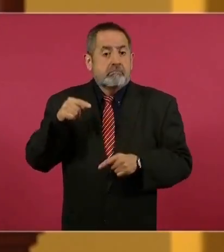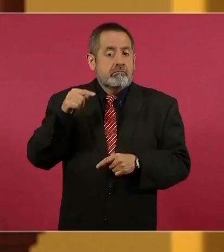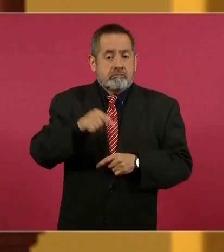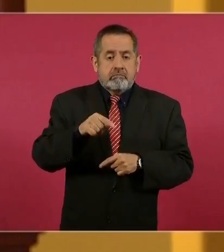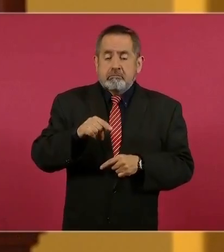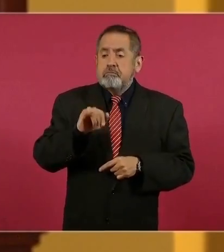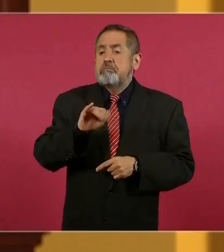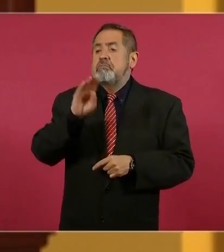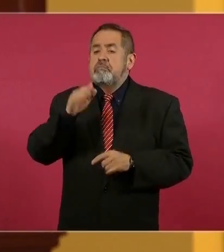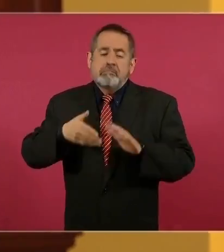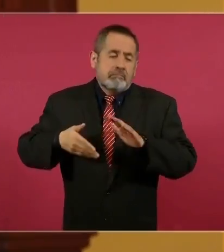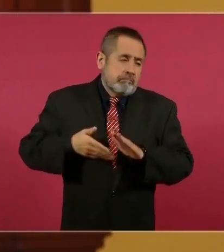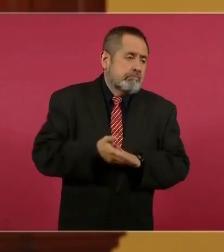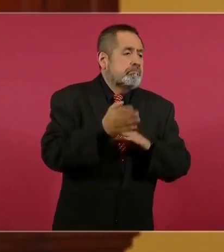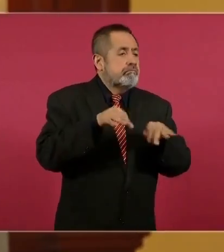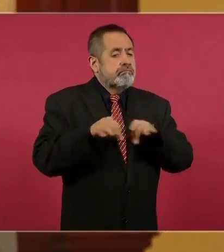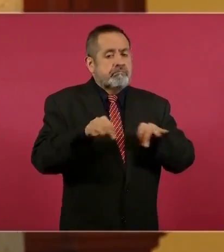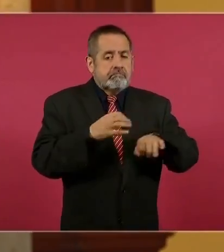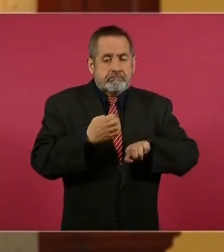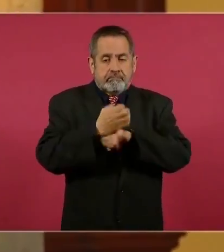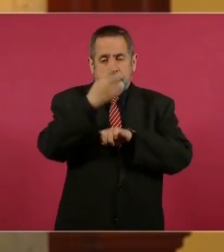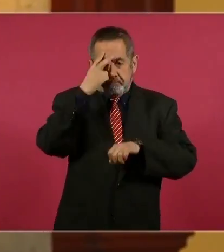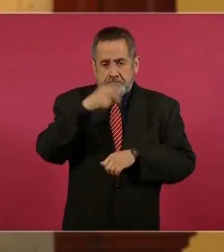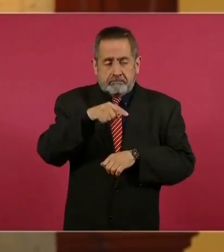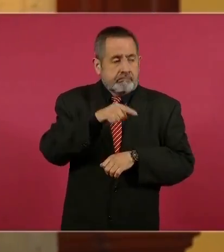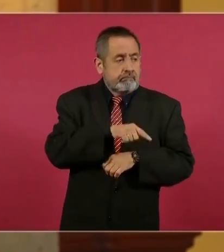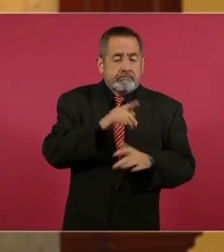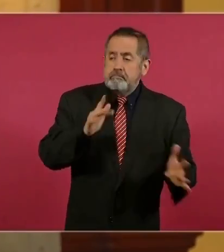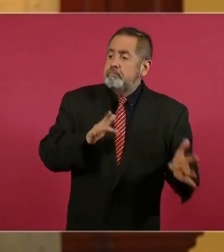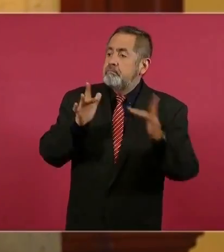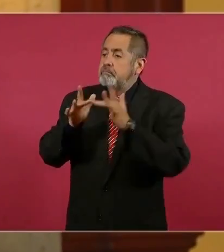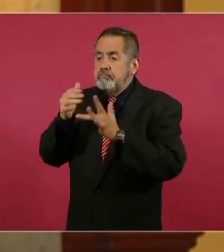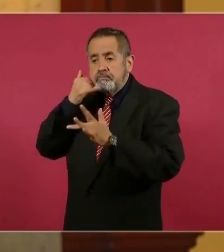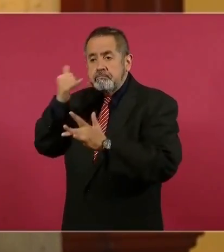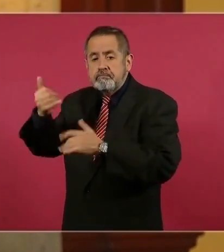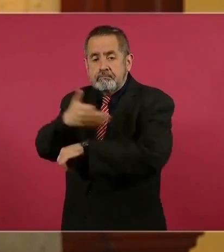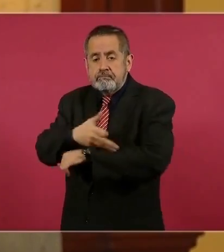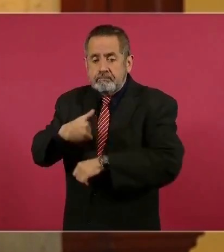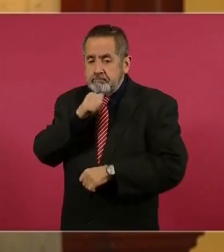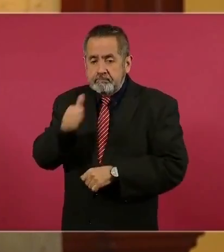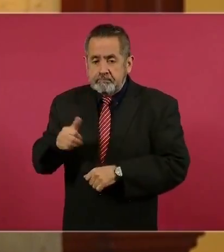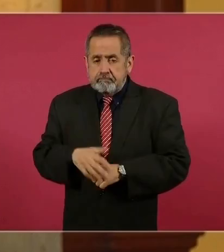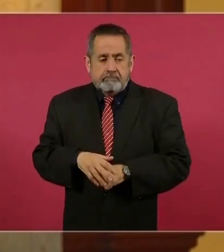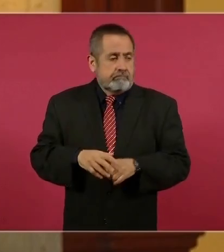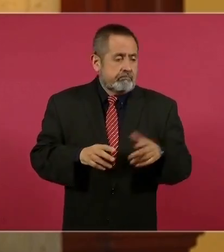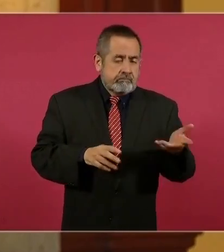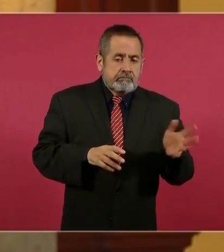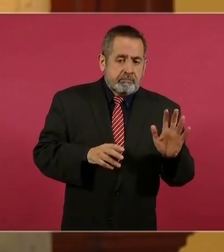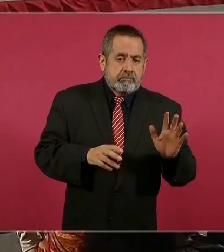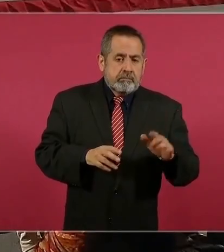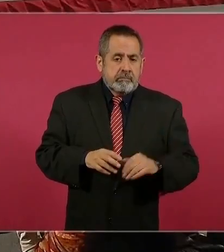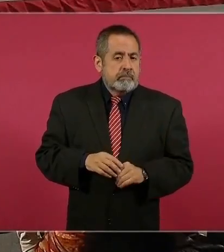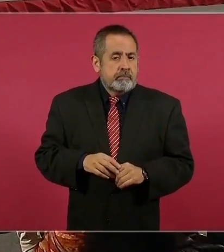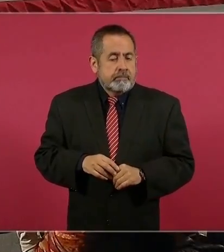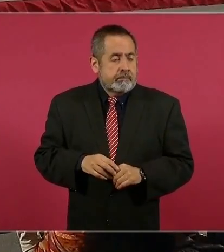a trabajar al Estado de México, no se pudo comunicar con su familia, lo dio de alta como